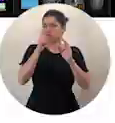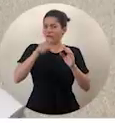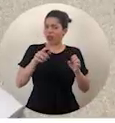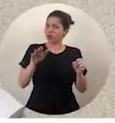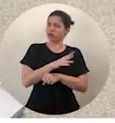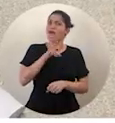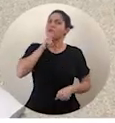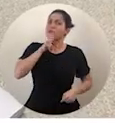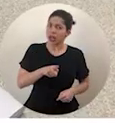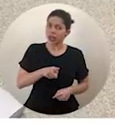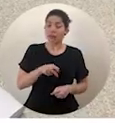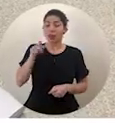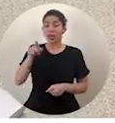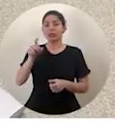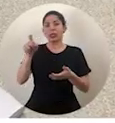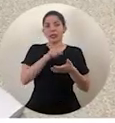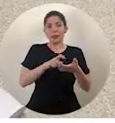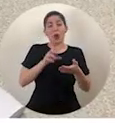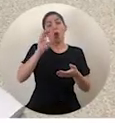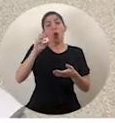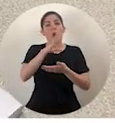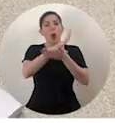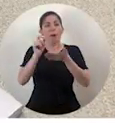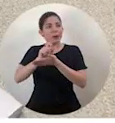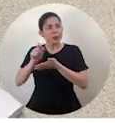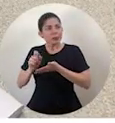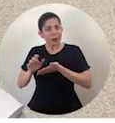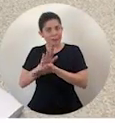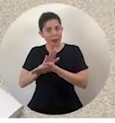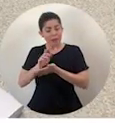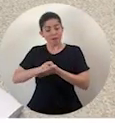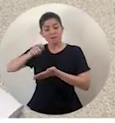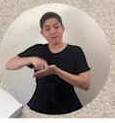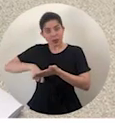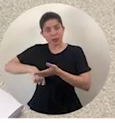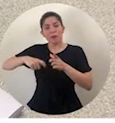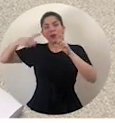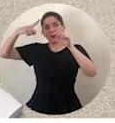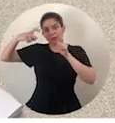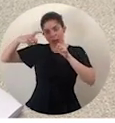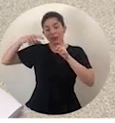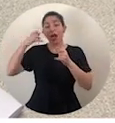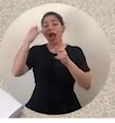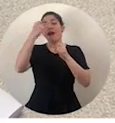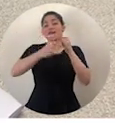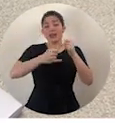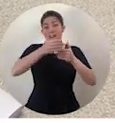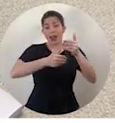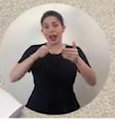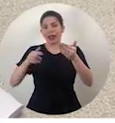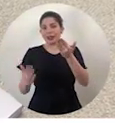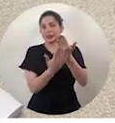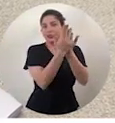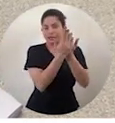verdadera. Tendrá que imprimir esta declaración o transcribirla en una hoja, firmarla, tomarle una fotografía y adjuntarla al final del